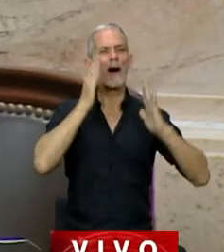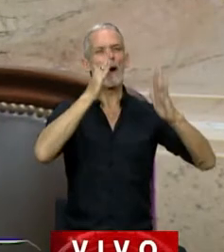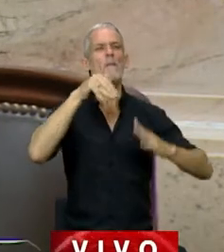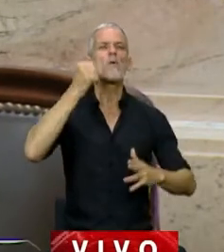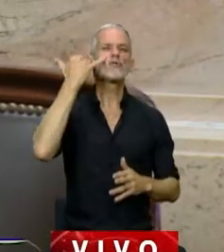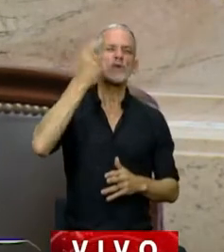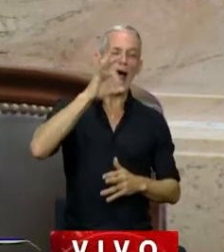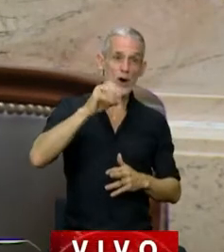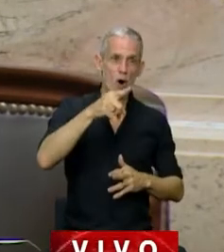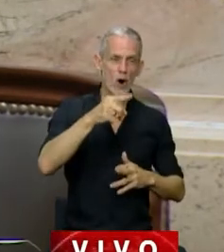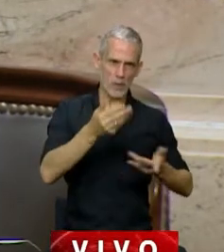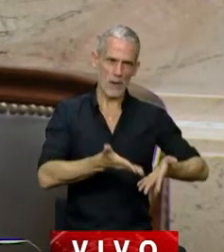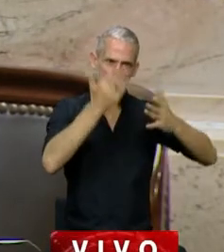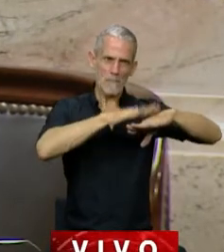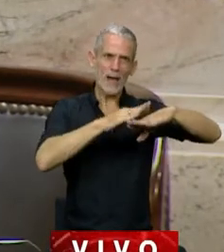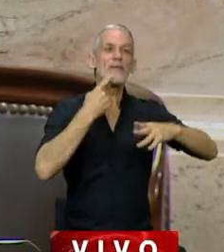Moyano.